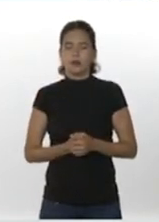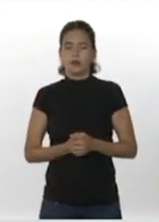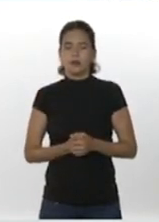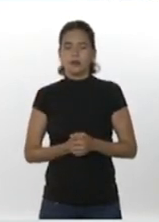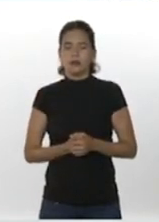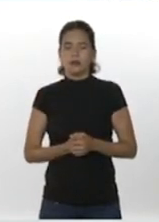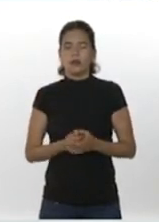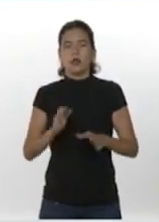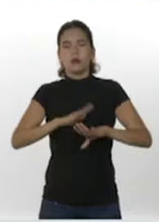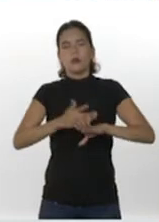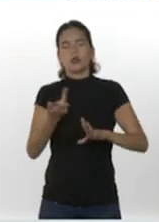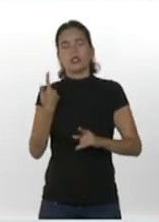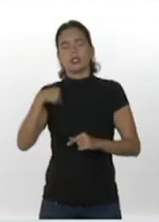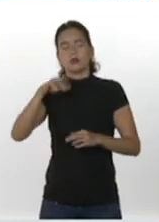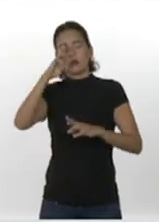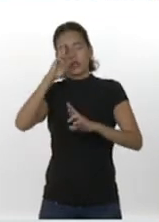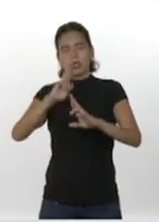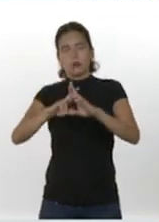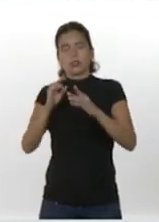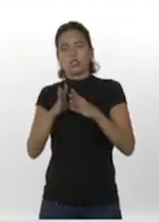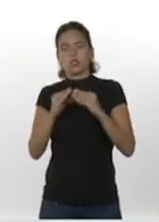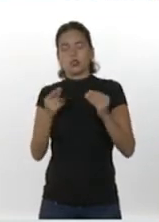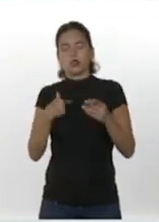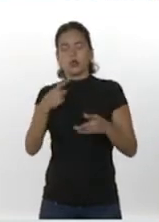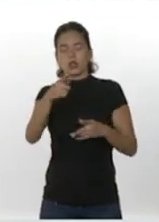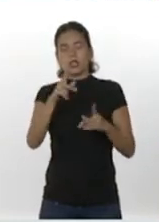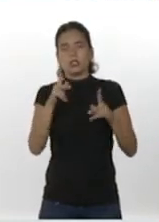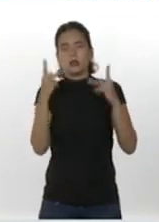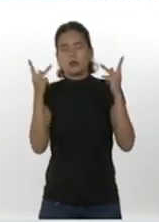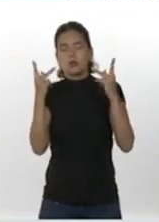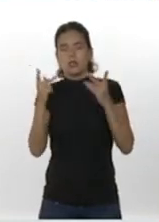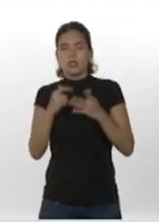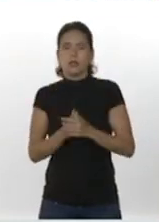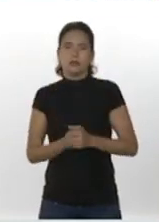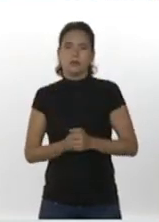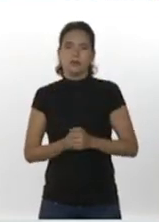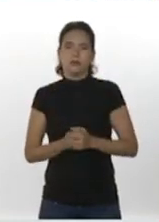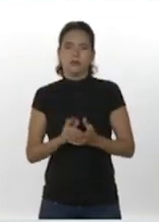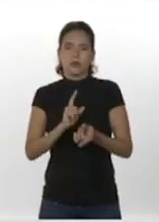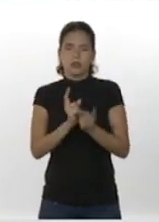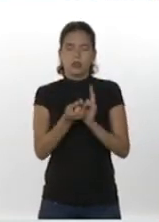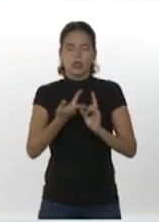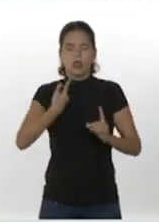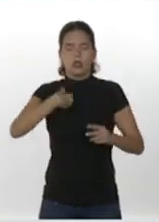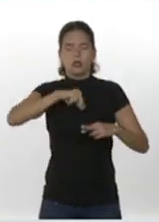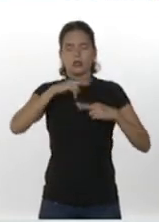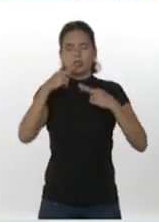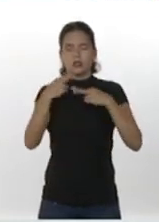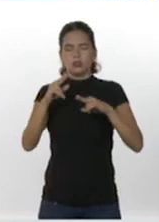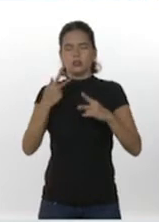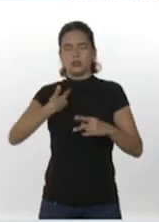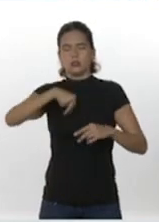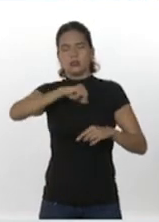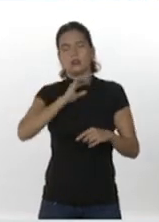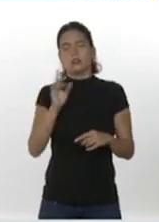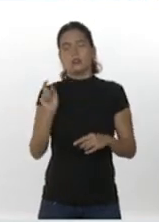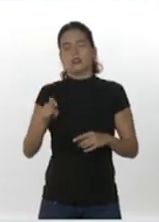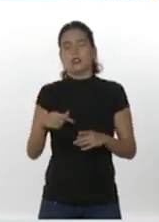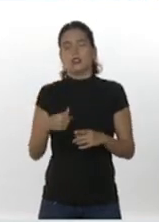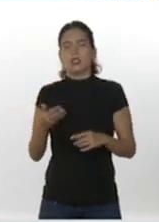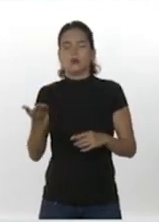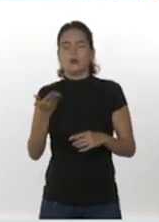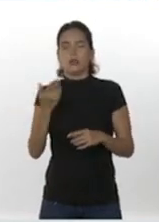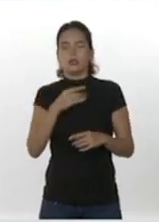ético, porque tenemos que respetar todo lo que aquí se publica, adaptado a nuestro nivel, adaptado a nuestras necesidades.